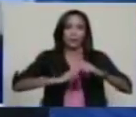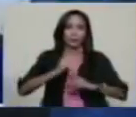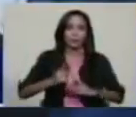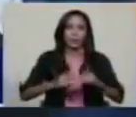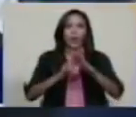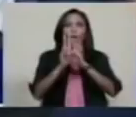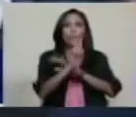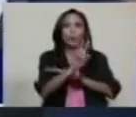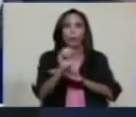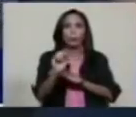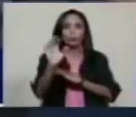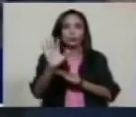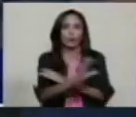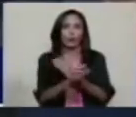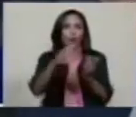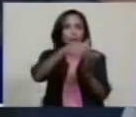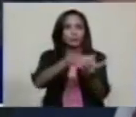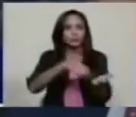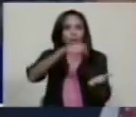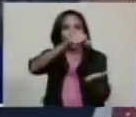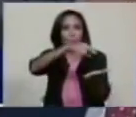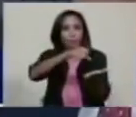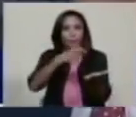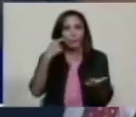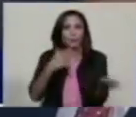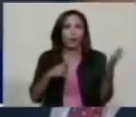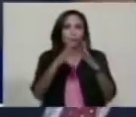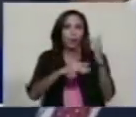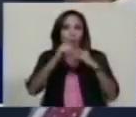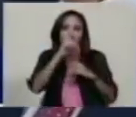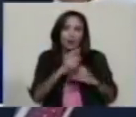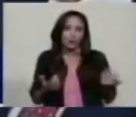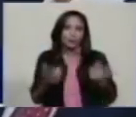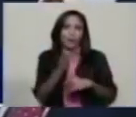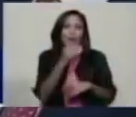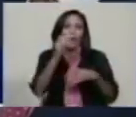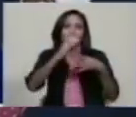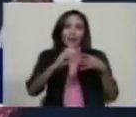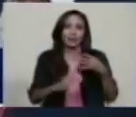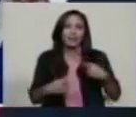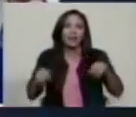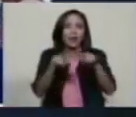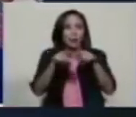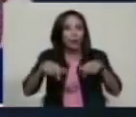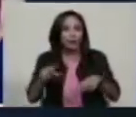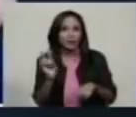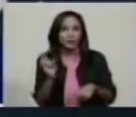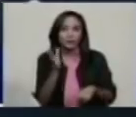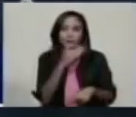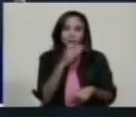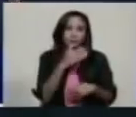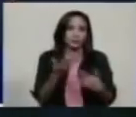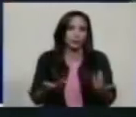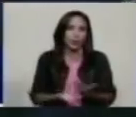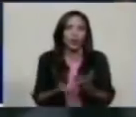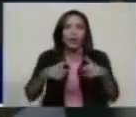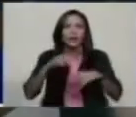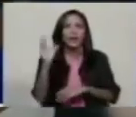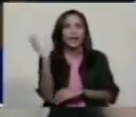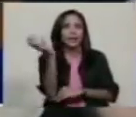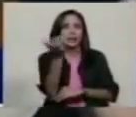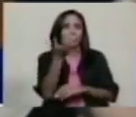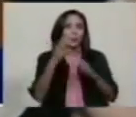ciclos de cosechas al año que hacen que ningún país en el mundo pueda ofrecer esas posibilidades hoy en día. Yo creo que la mesa